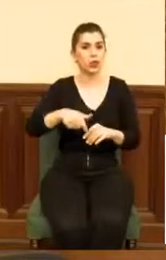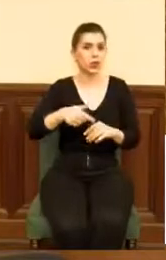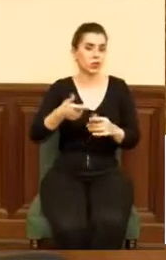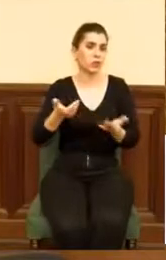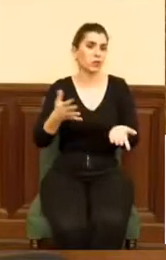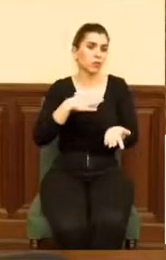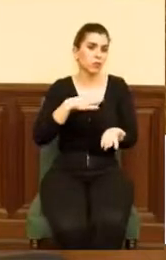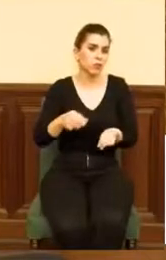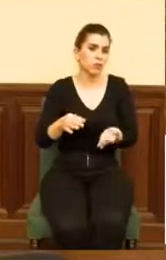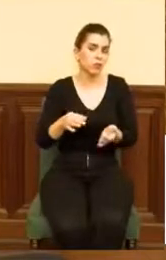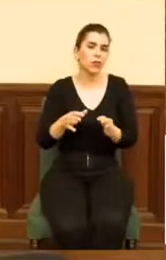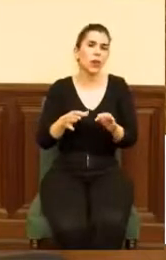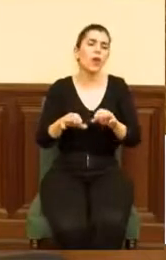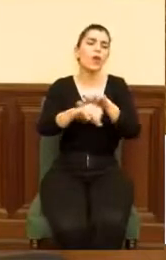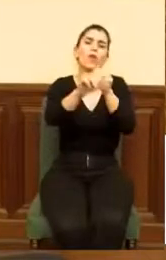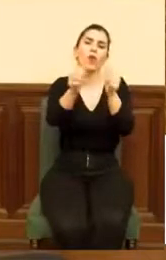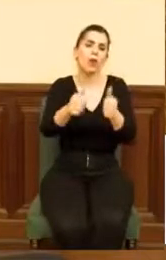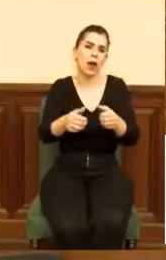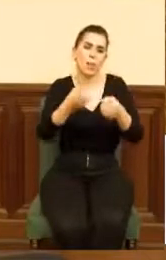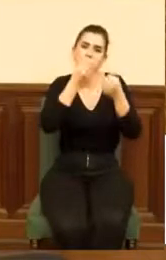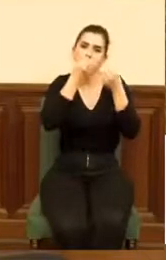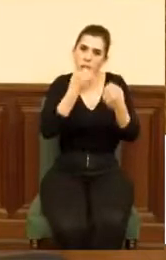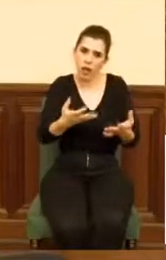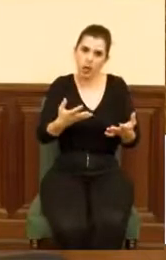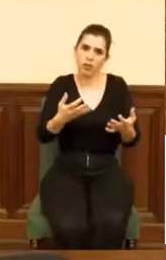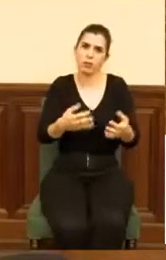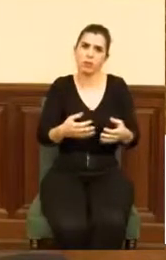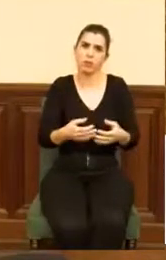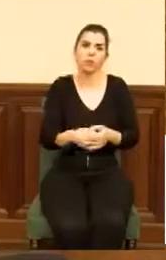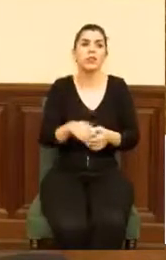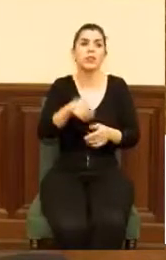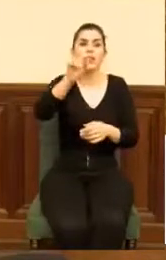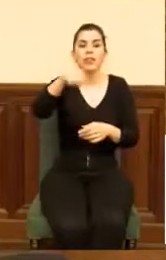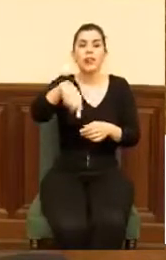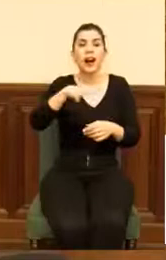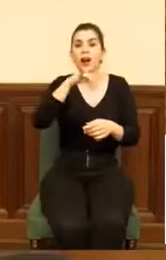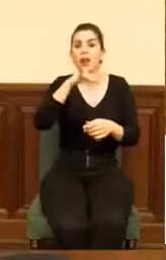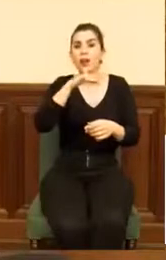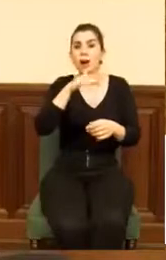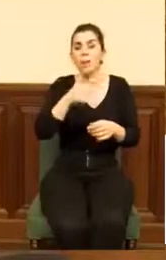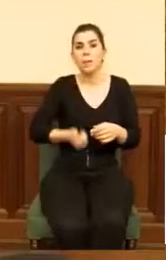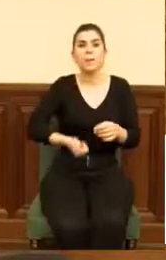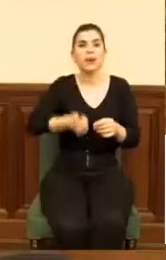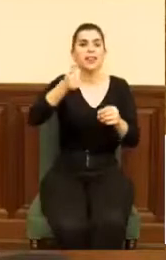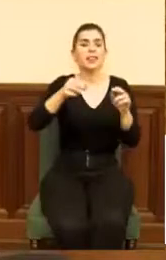pero ayudarle en condiciones y sobre todo más aún ahora